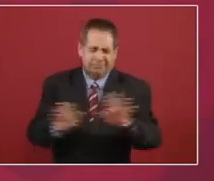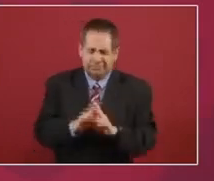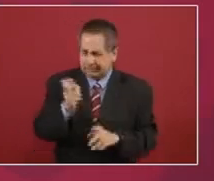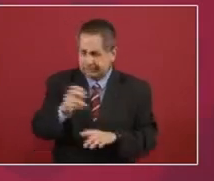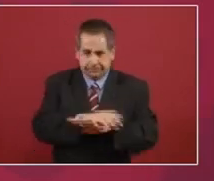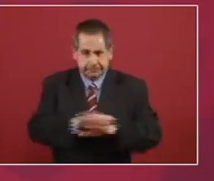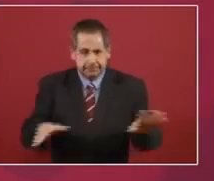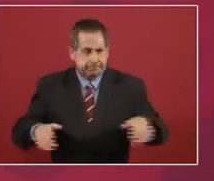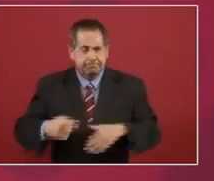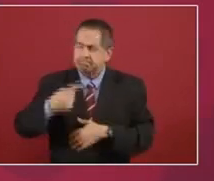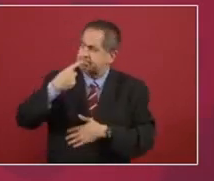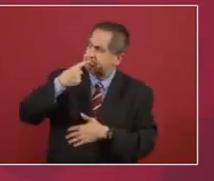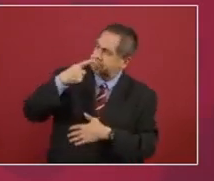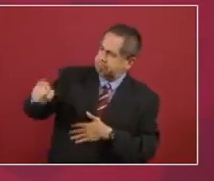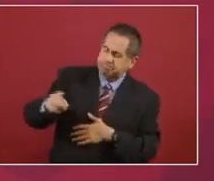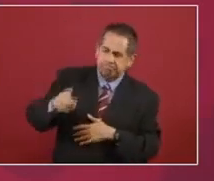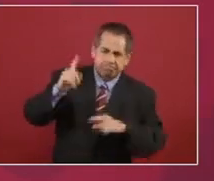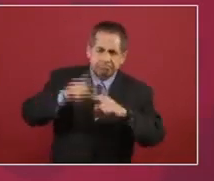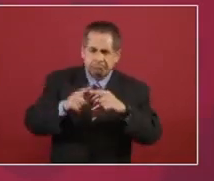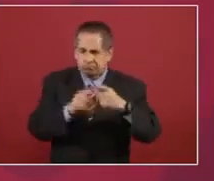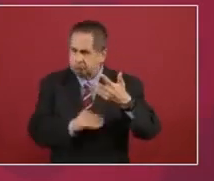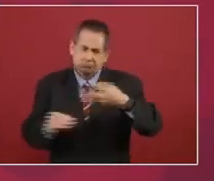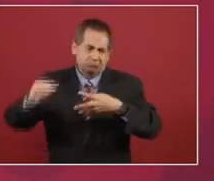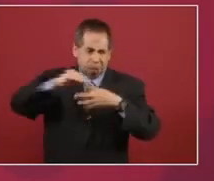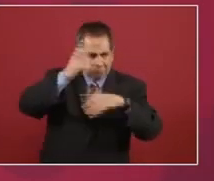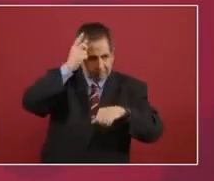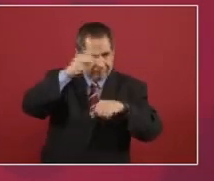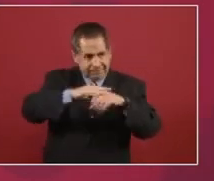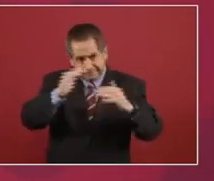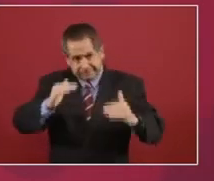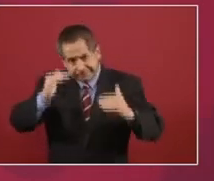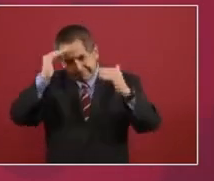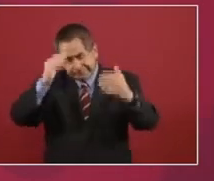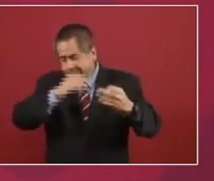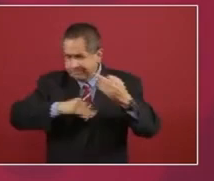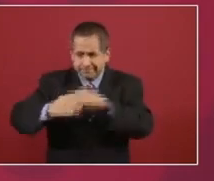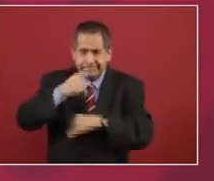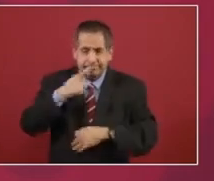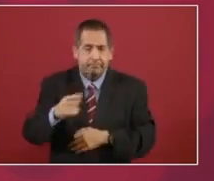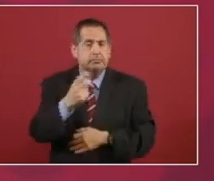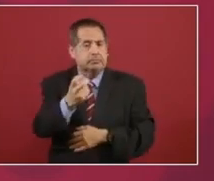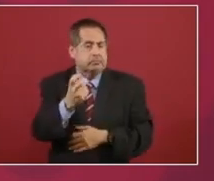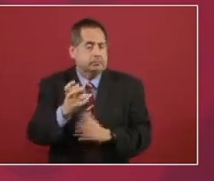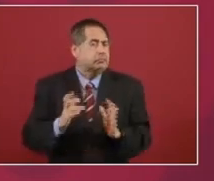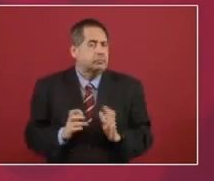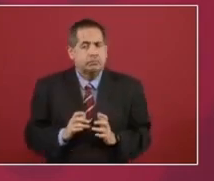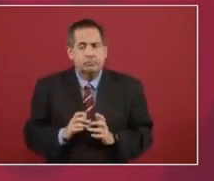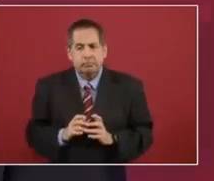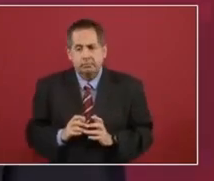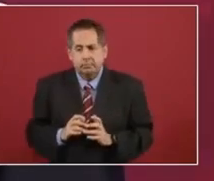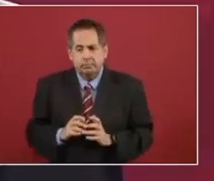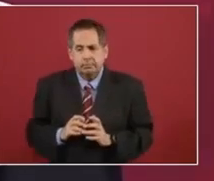expiatorios. Denuncia a todos. Por eso,